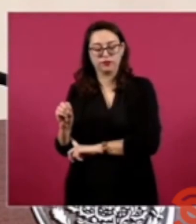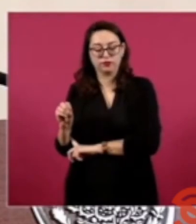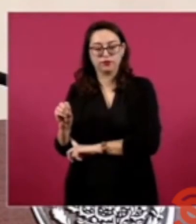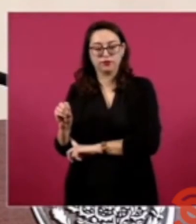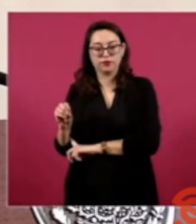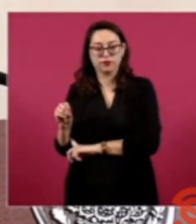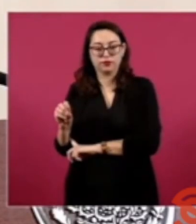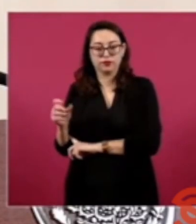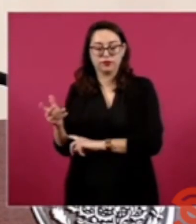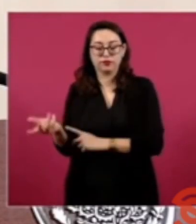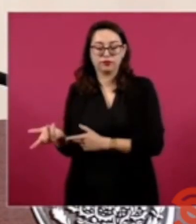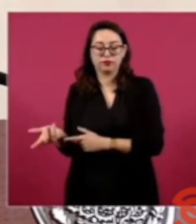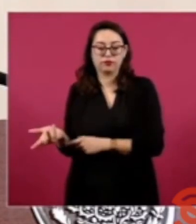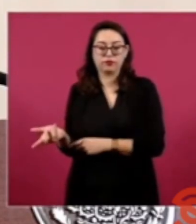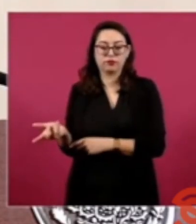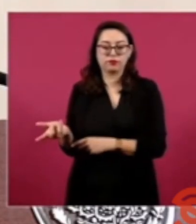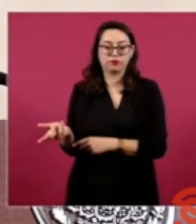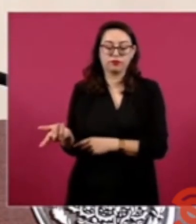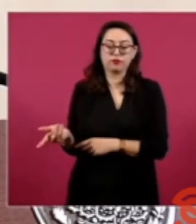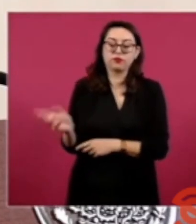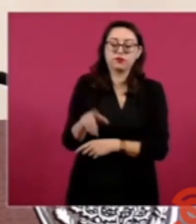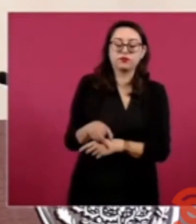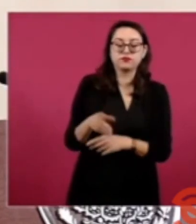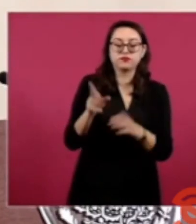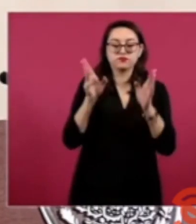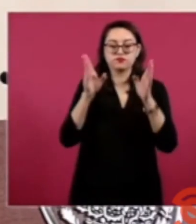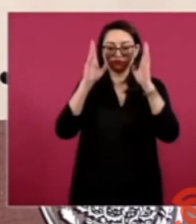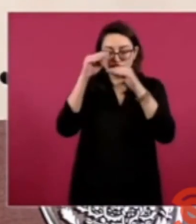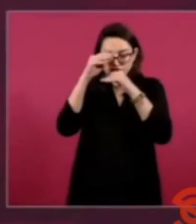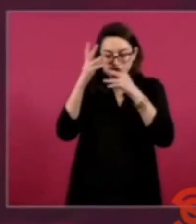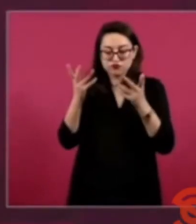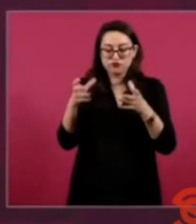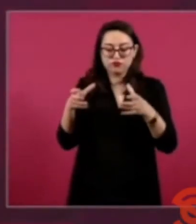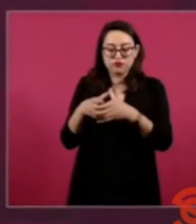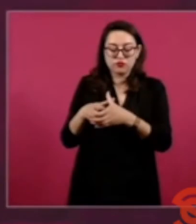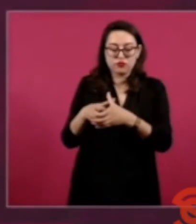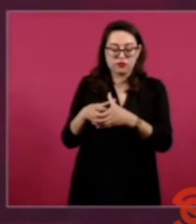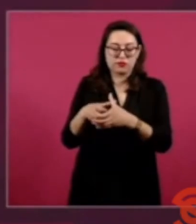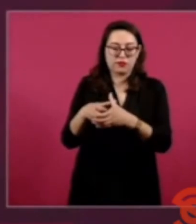está vinculado más a la logia escocesa.